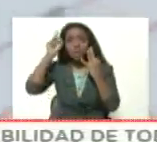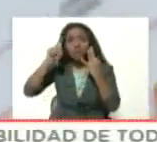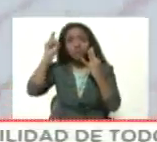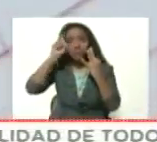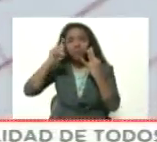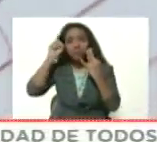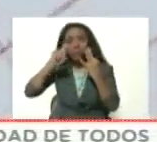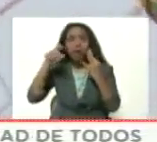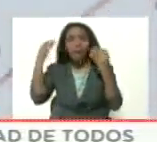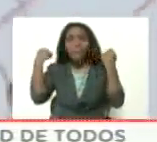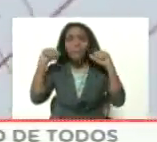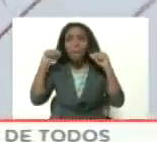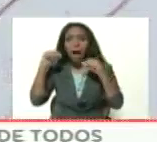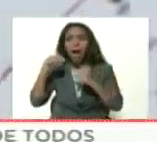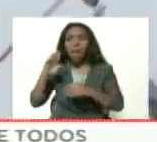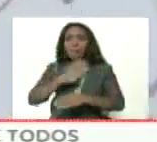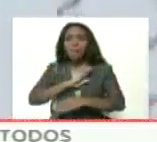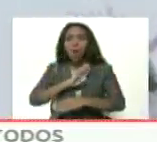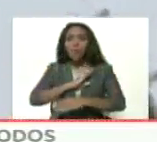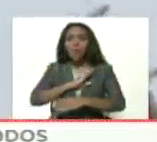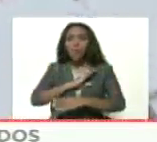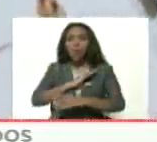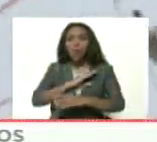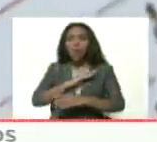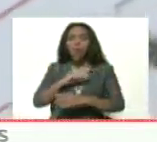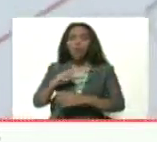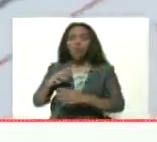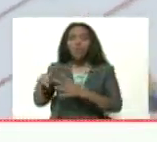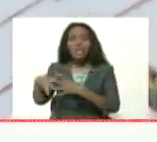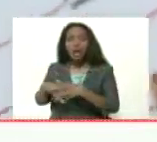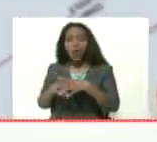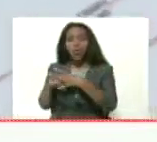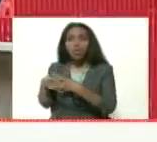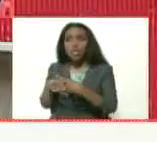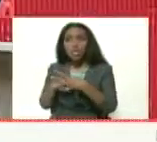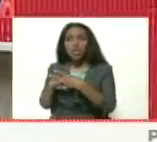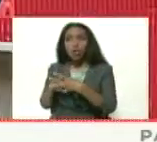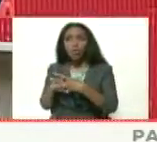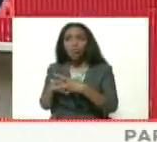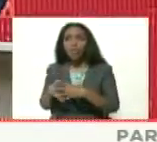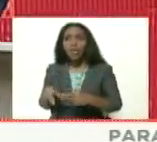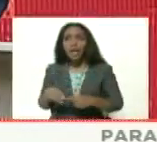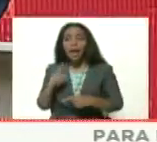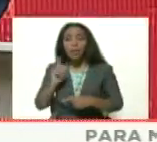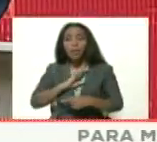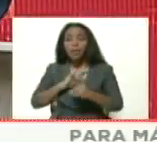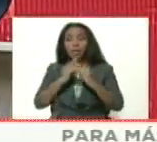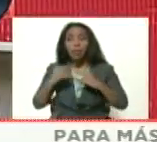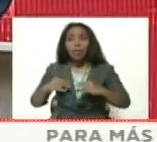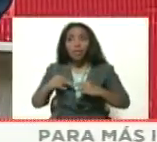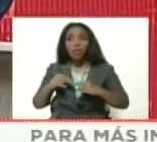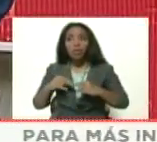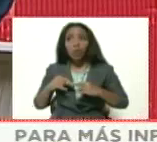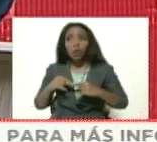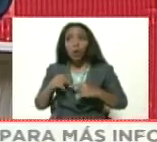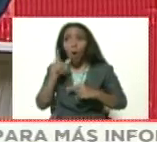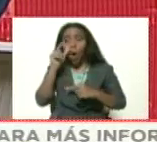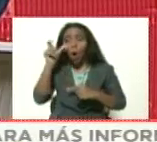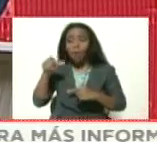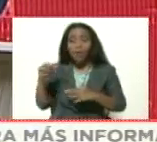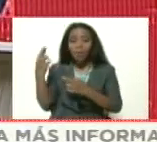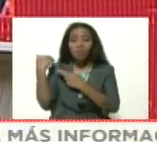estos campamentos. El jefe del primer grupo, del primer campamento, es Juvenal Sequea